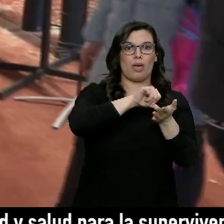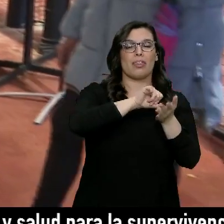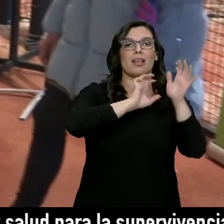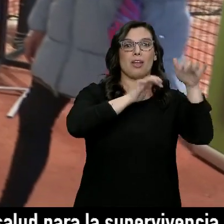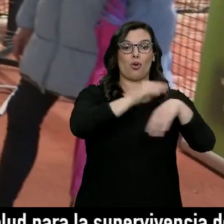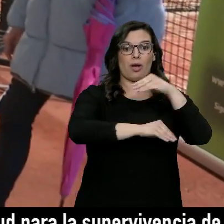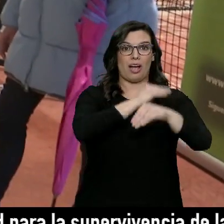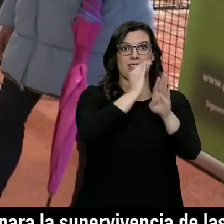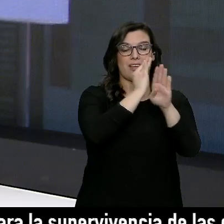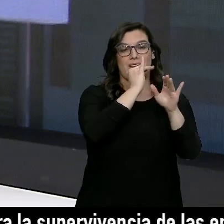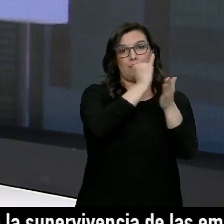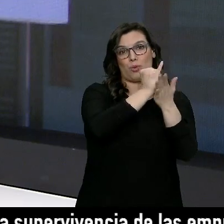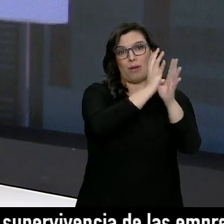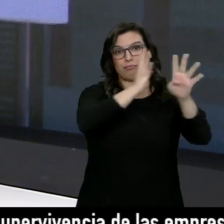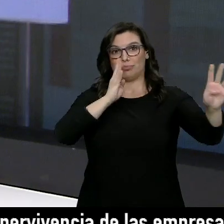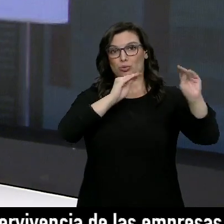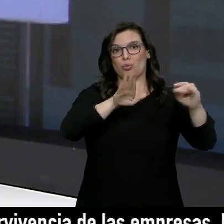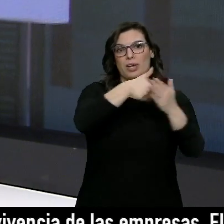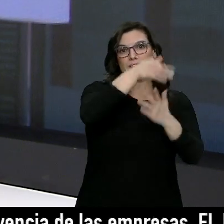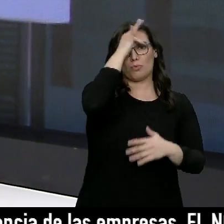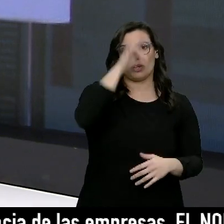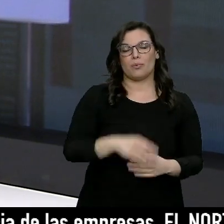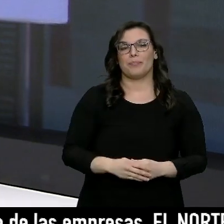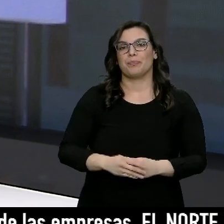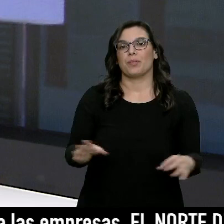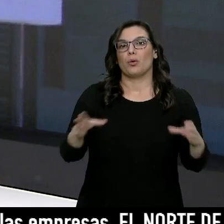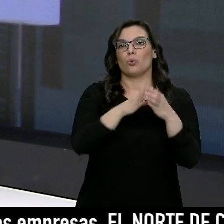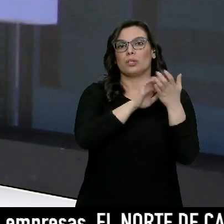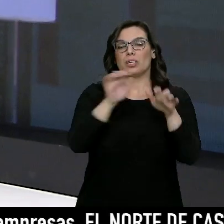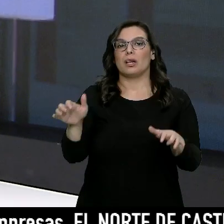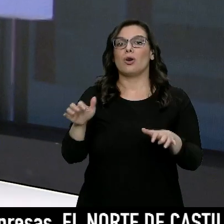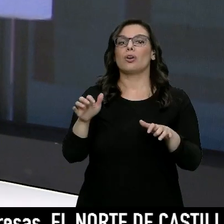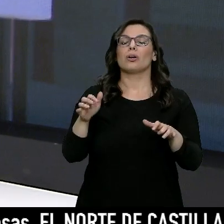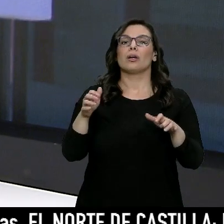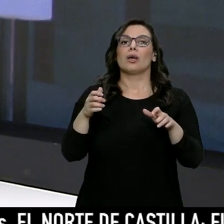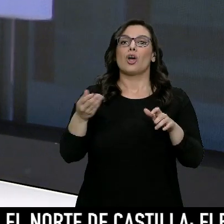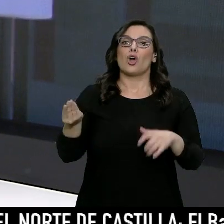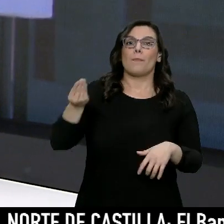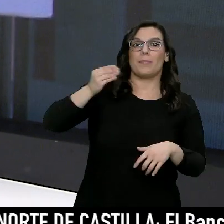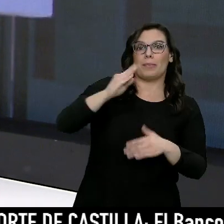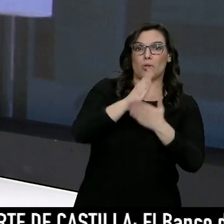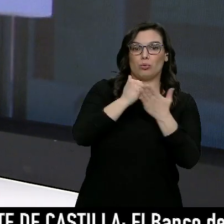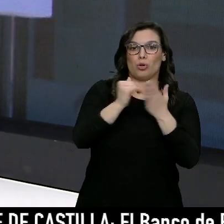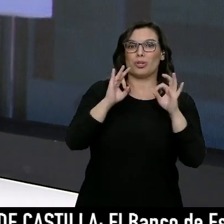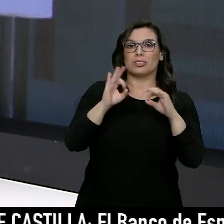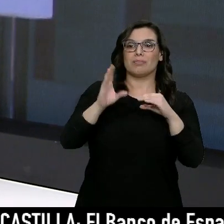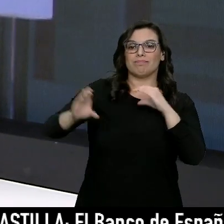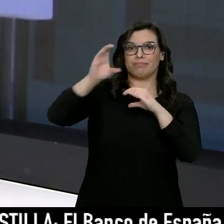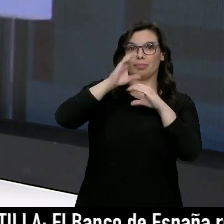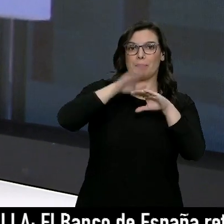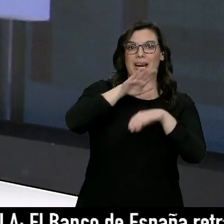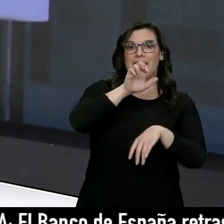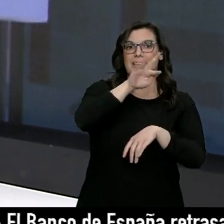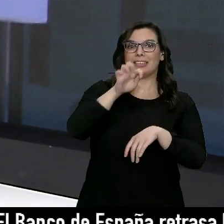próximo domingo. La Junta de Castilla y León no renovará el complemento autonómico a los ERTEs. Considera